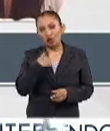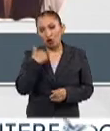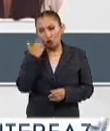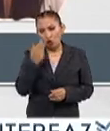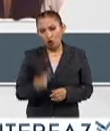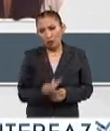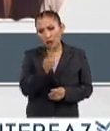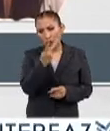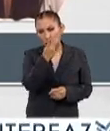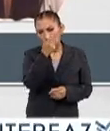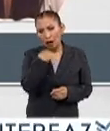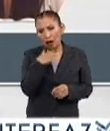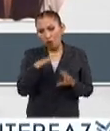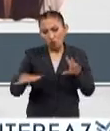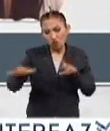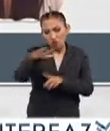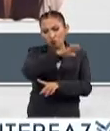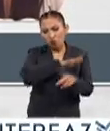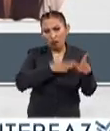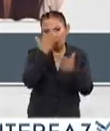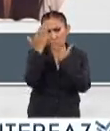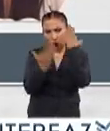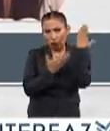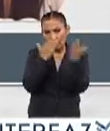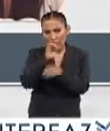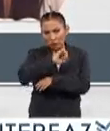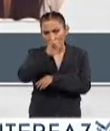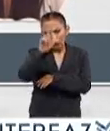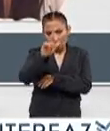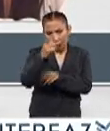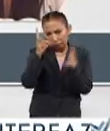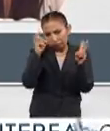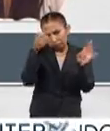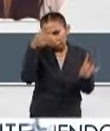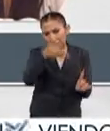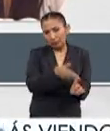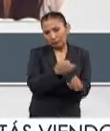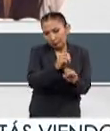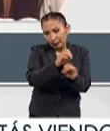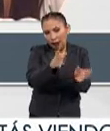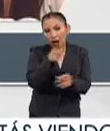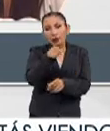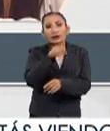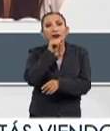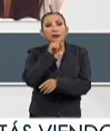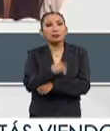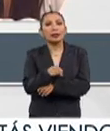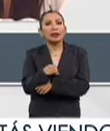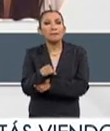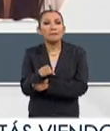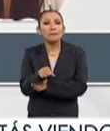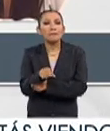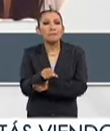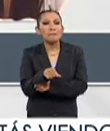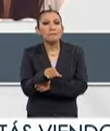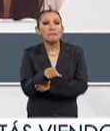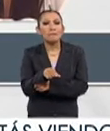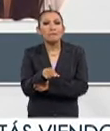quiero preguntar también en el ámbito académico y profesional, obviamente además